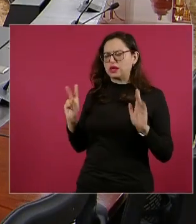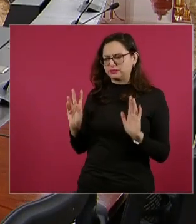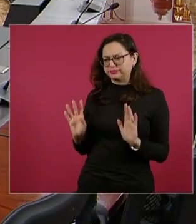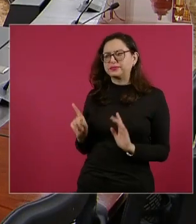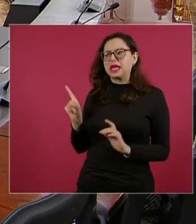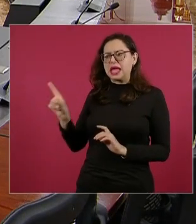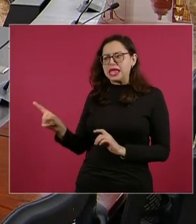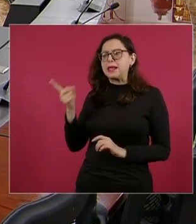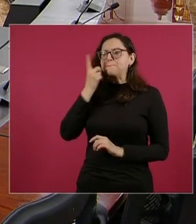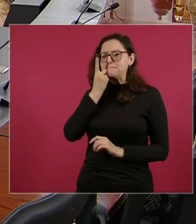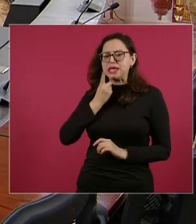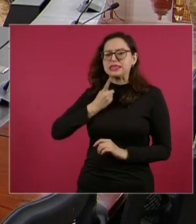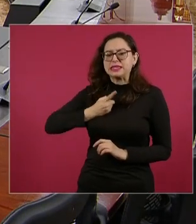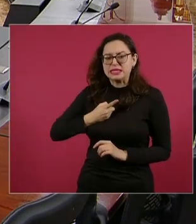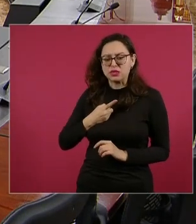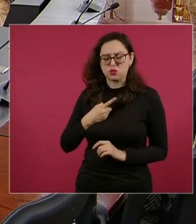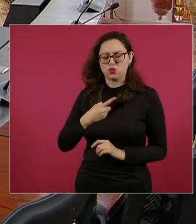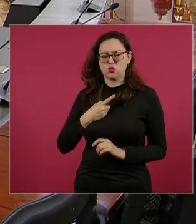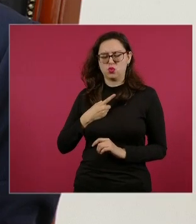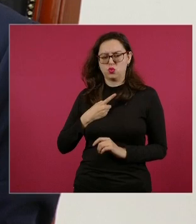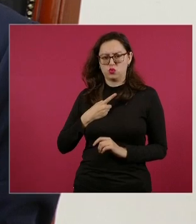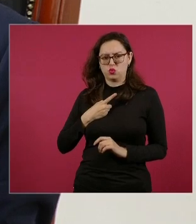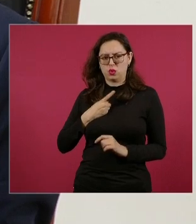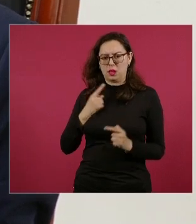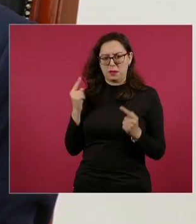que le comentó